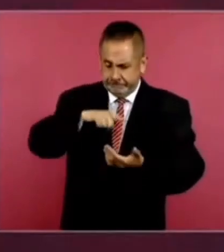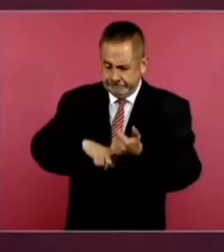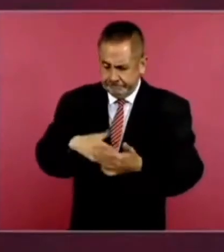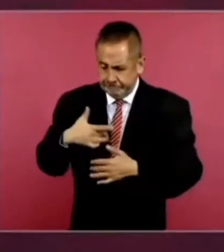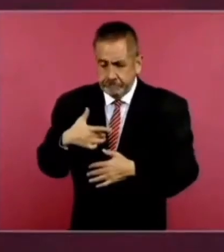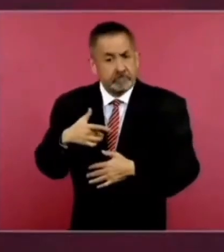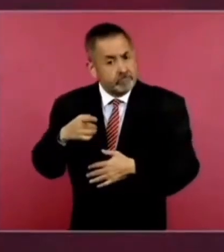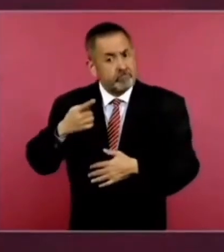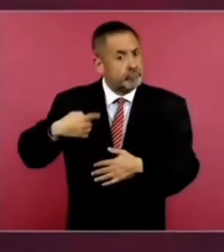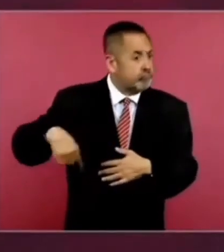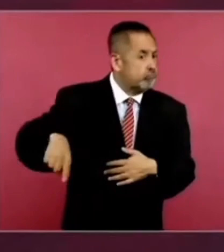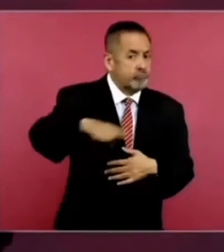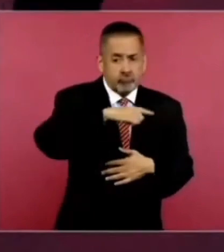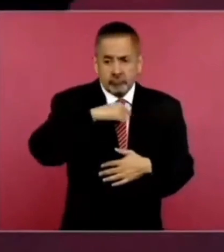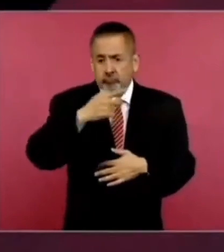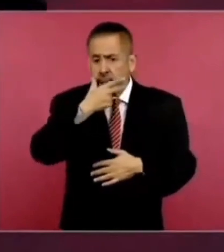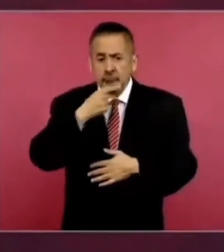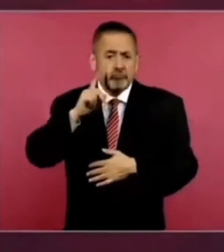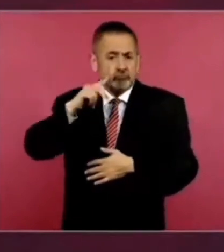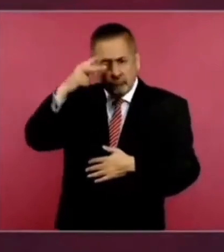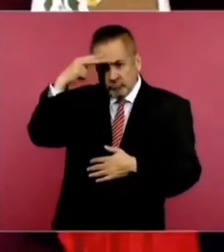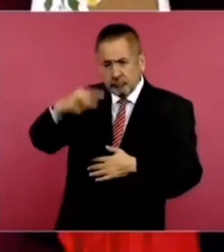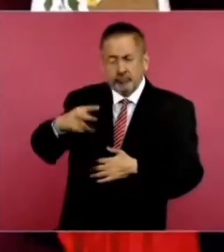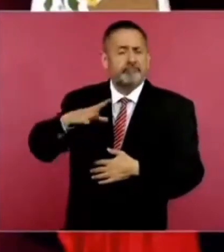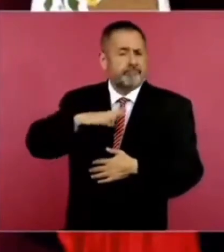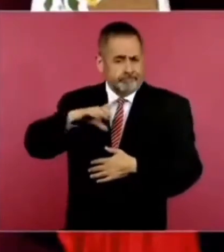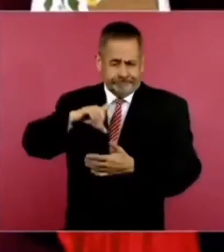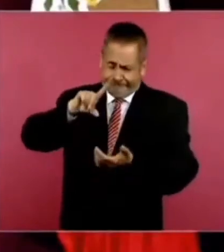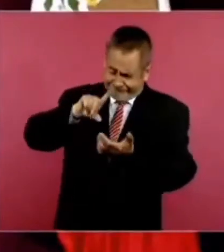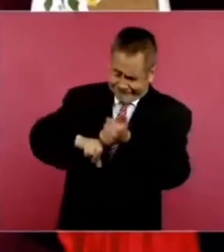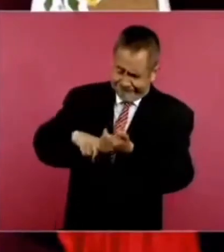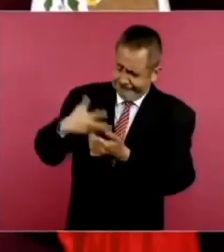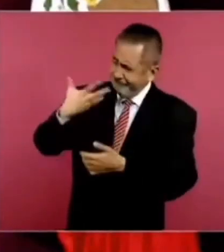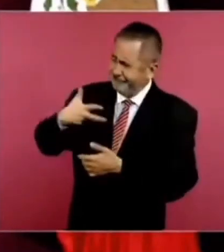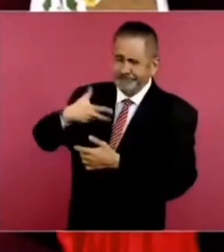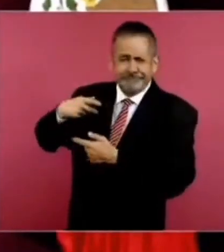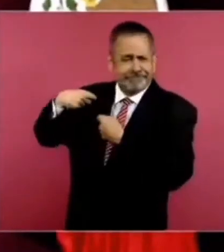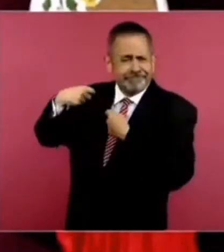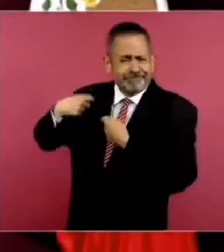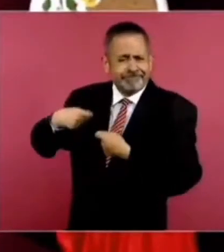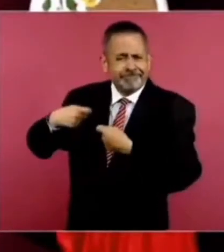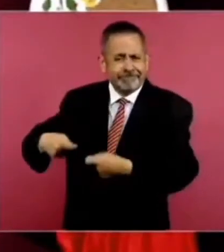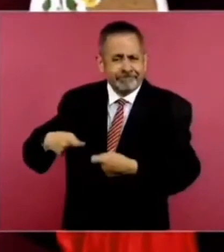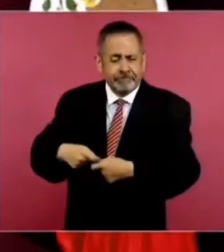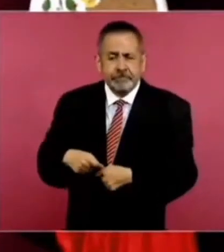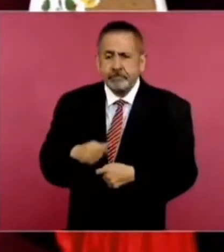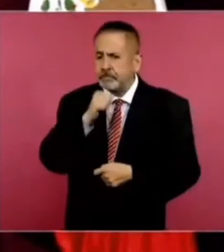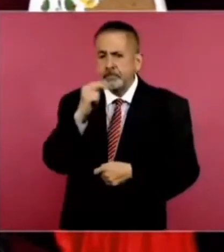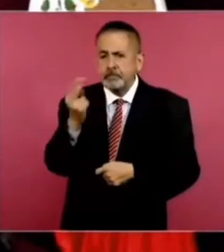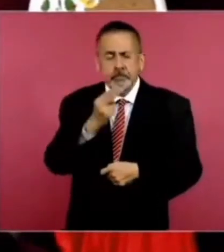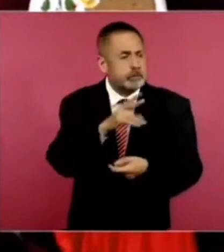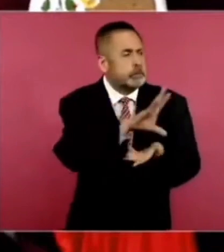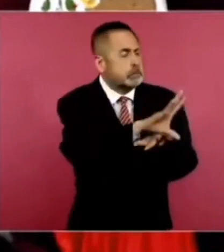que tenemos, que viene de lejos. No necesitamos importar